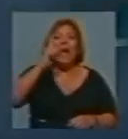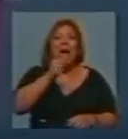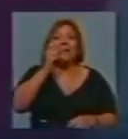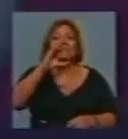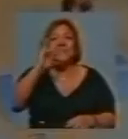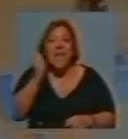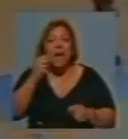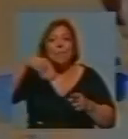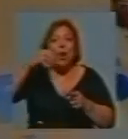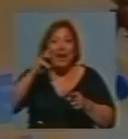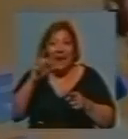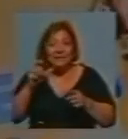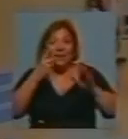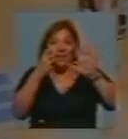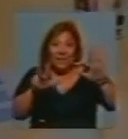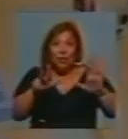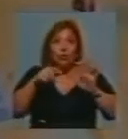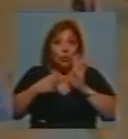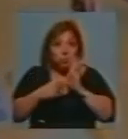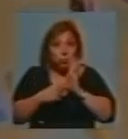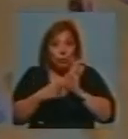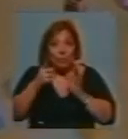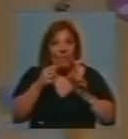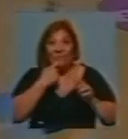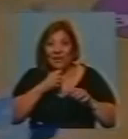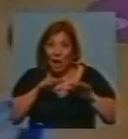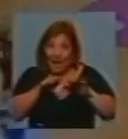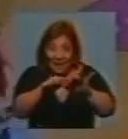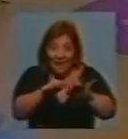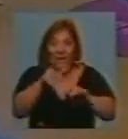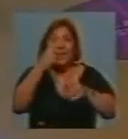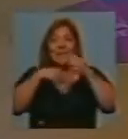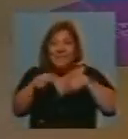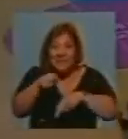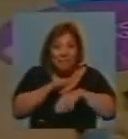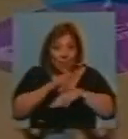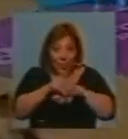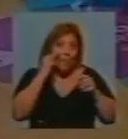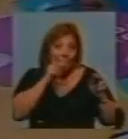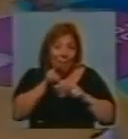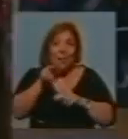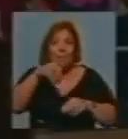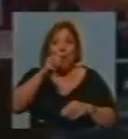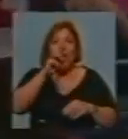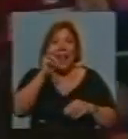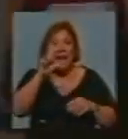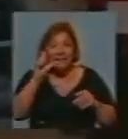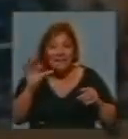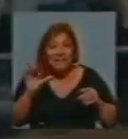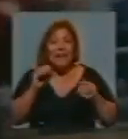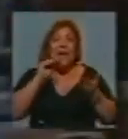con 28 puntos, aunque ahí le cobraba una falta de ataque. Pero miren este momento del partido, ¿no? El tiro de Pablo Morales, que anotó